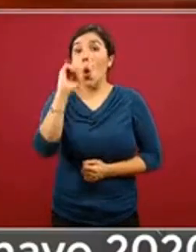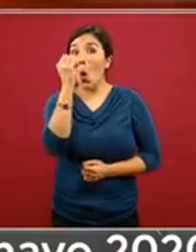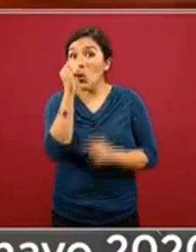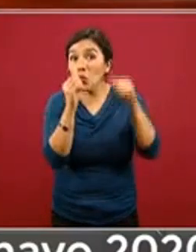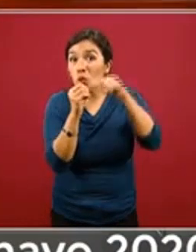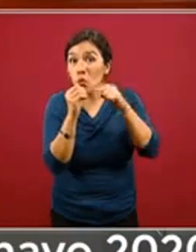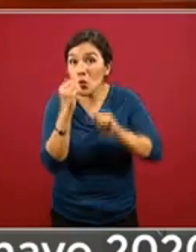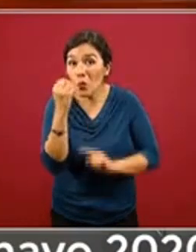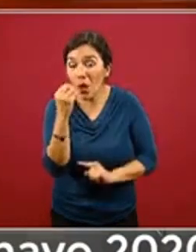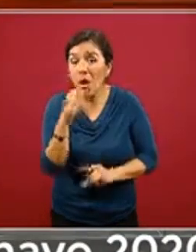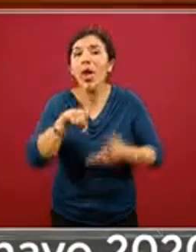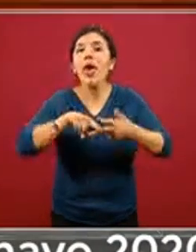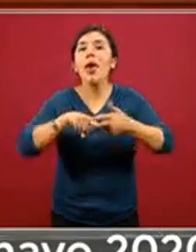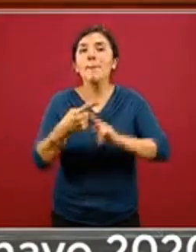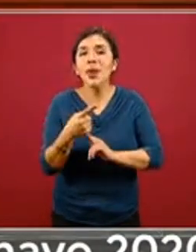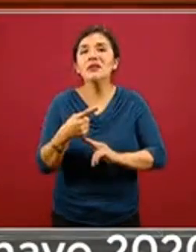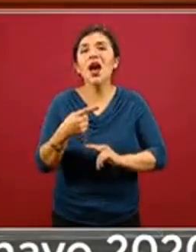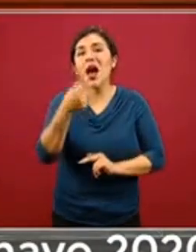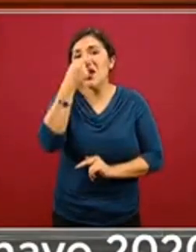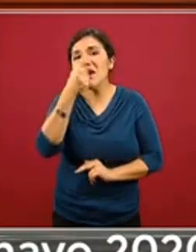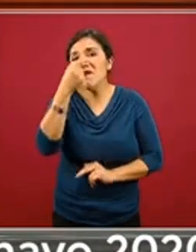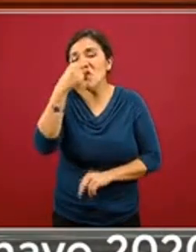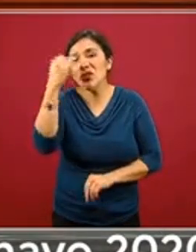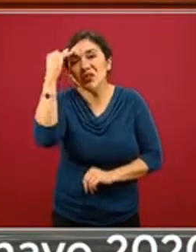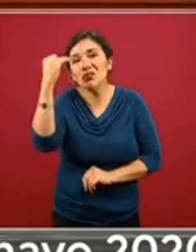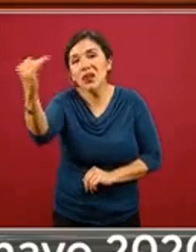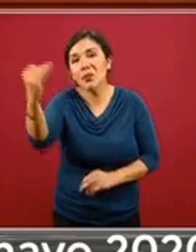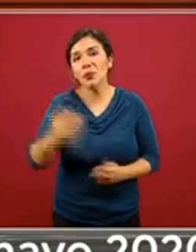octubre empieza la temporada de influenza.